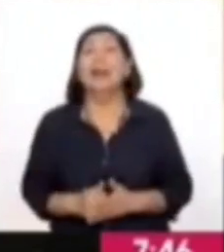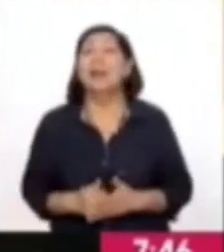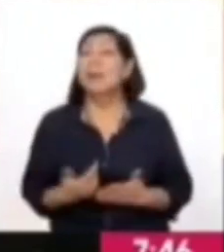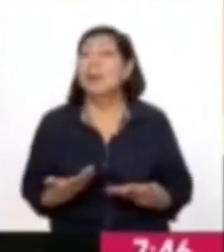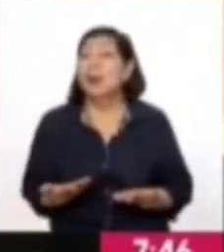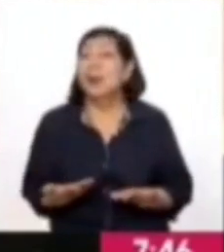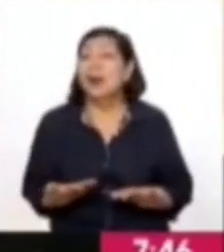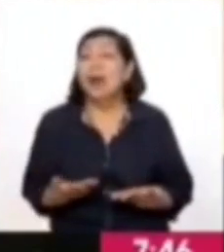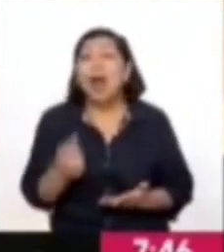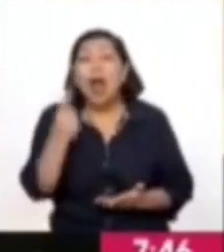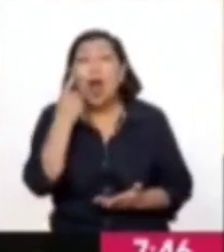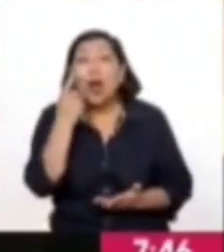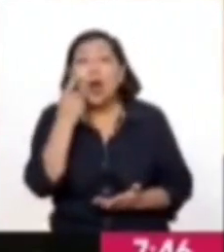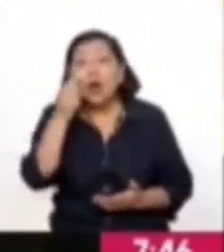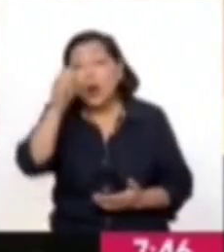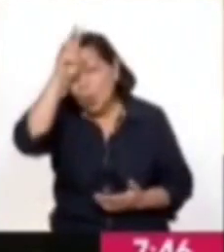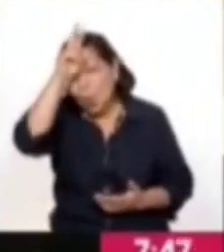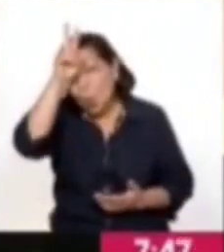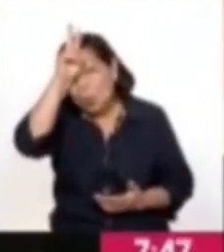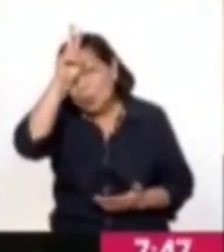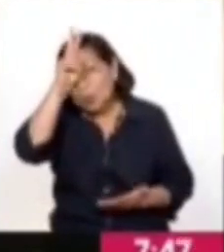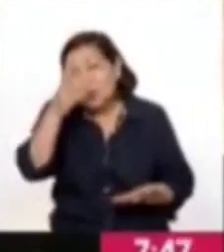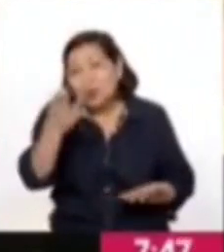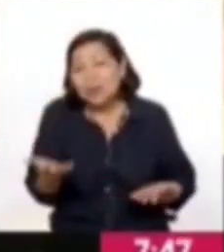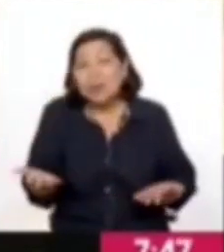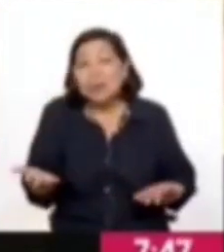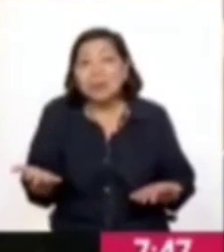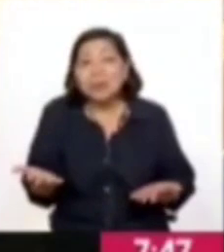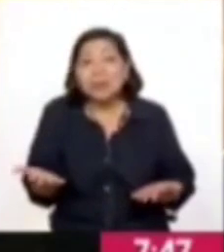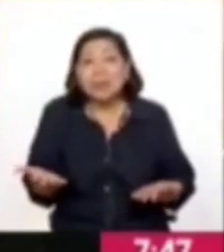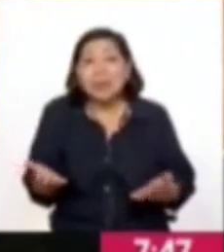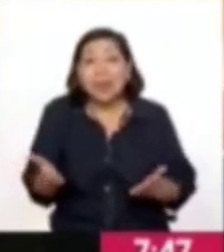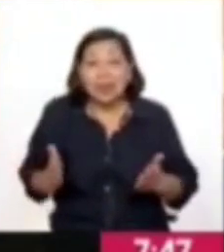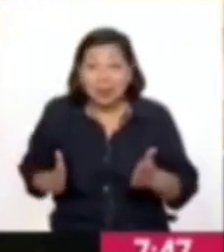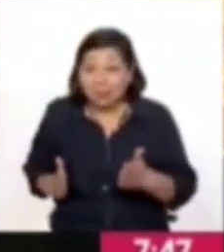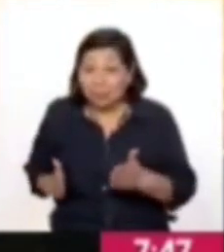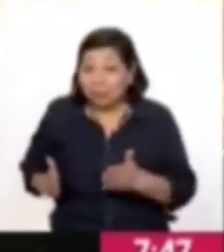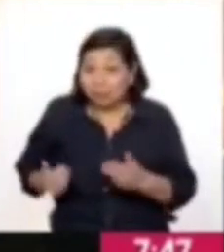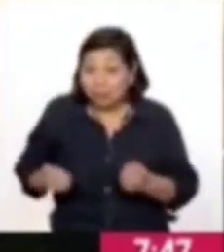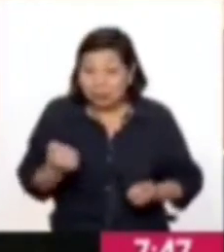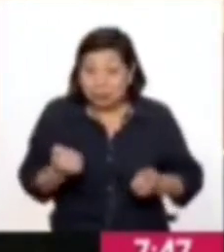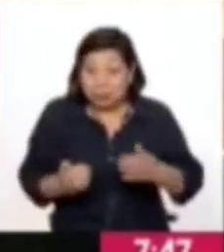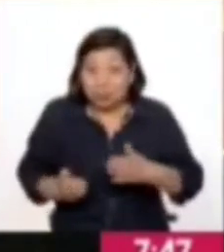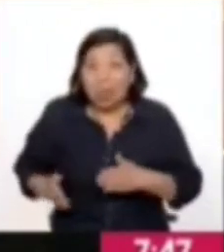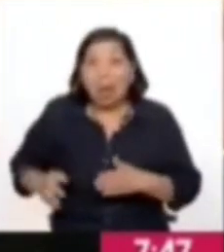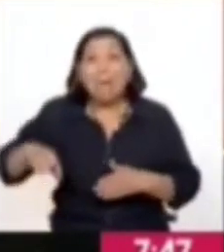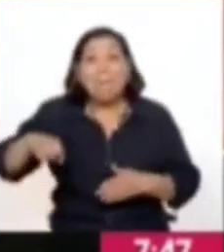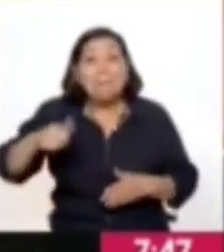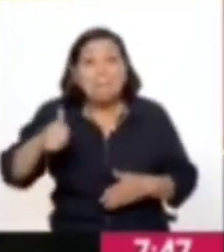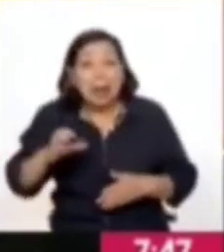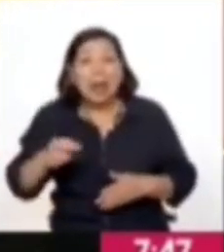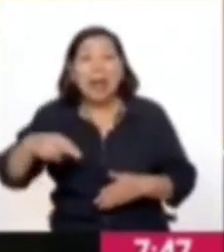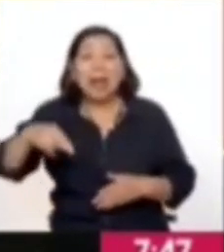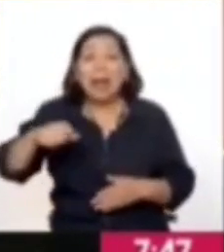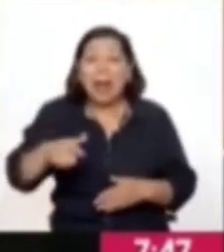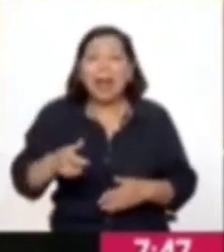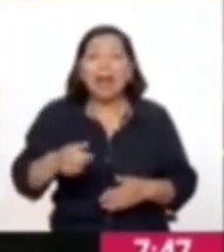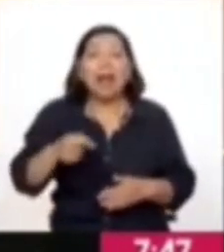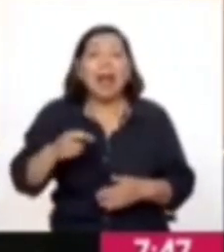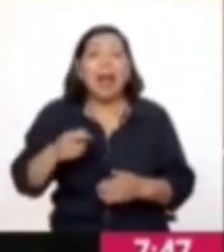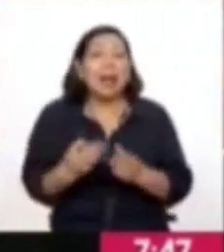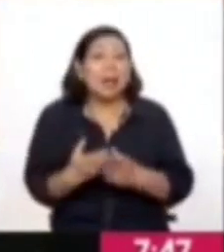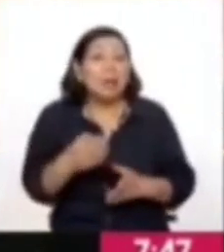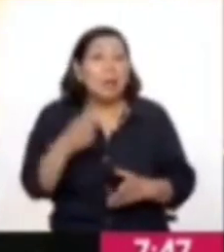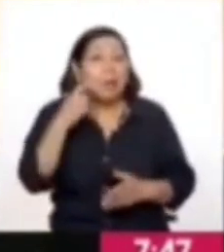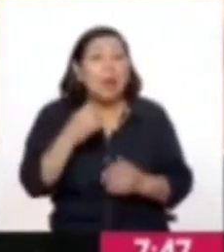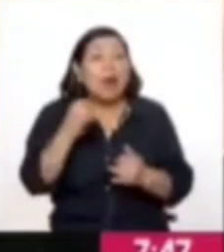a conocer el Cusco. Entonces, en su trayecto, conocen Paracas, Nazca, Claro. Arequipa, Puno, pero